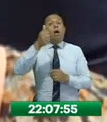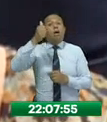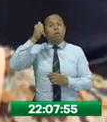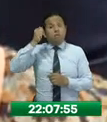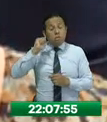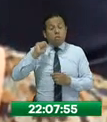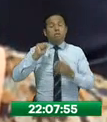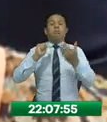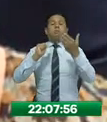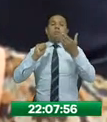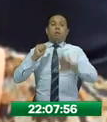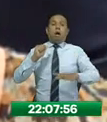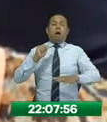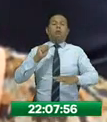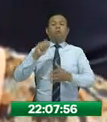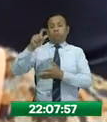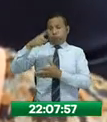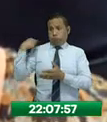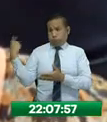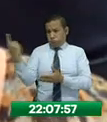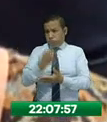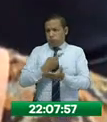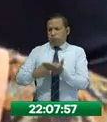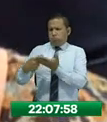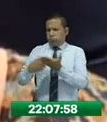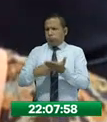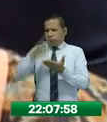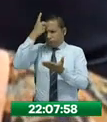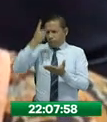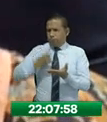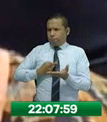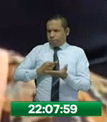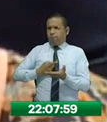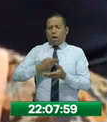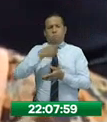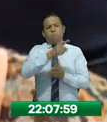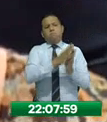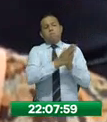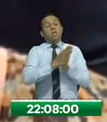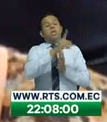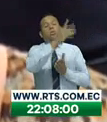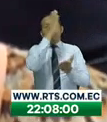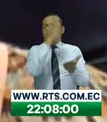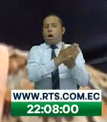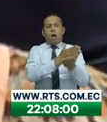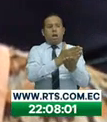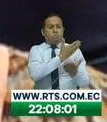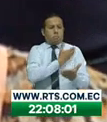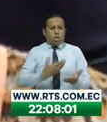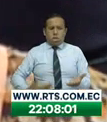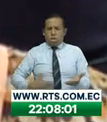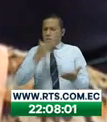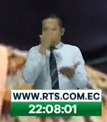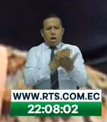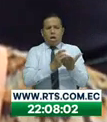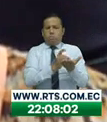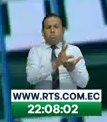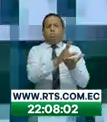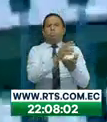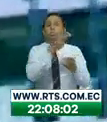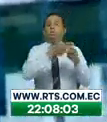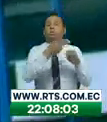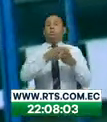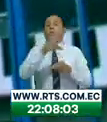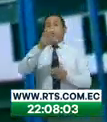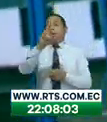la renuncia se resolvió solicitar la renuncia del presidente christian cruz a este cargo